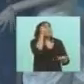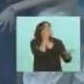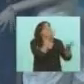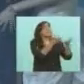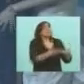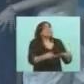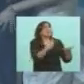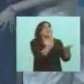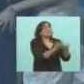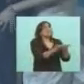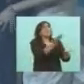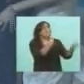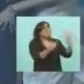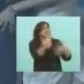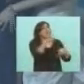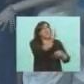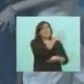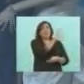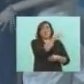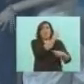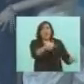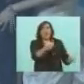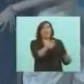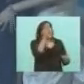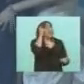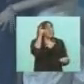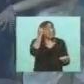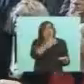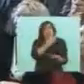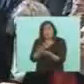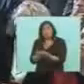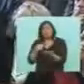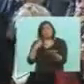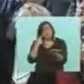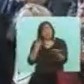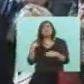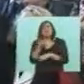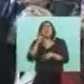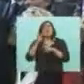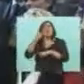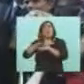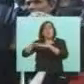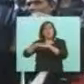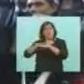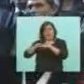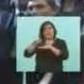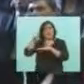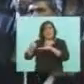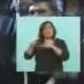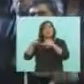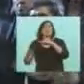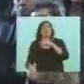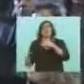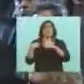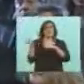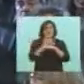presenten los desarrolladores inmobiliarios, porque nosotros siempre partimos de un piso, nunca menos de eso.